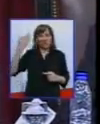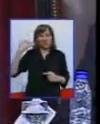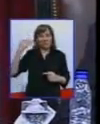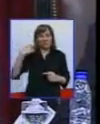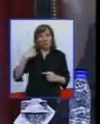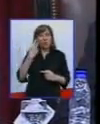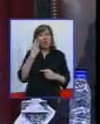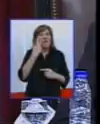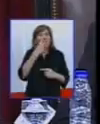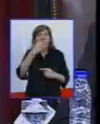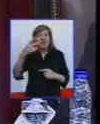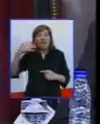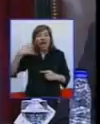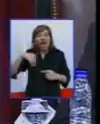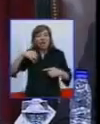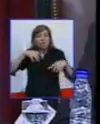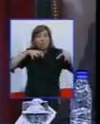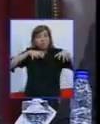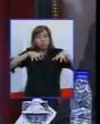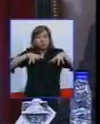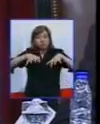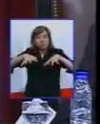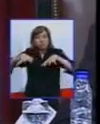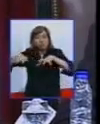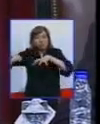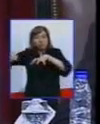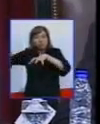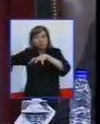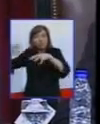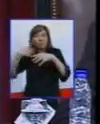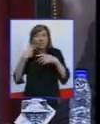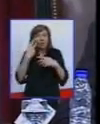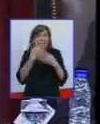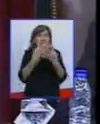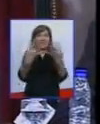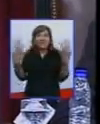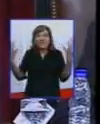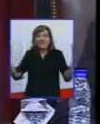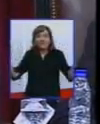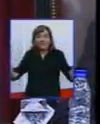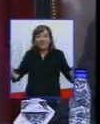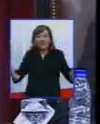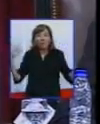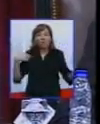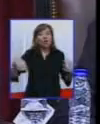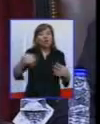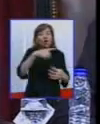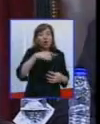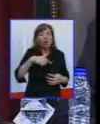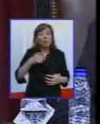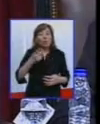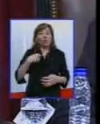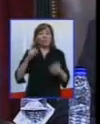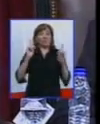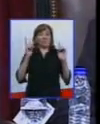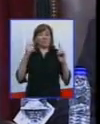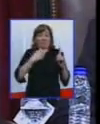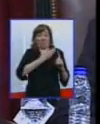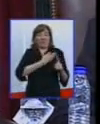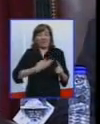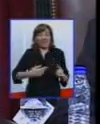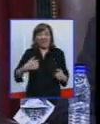esos millones y millones de argentinos volcados en la calle, me di cuenta que cuando los dirigentes no saben hacer las cosas,